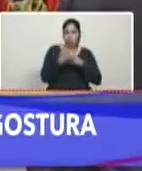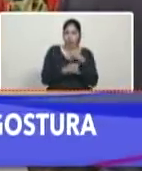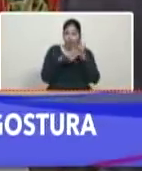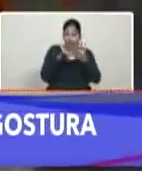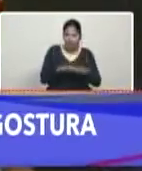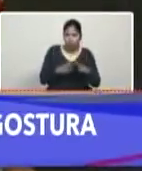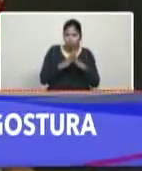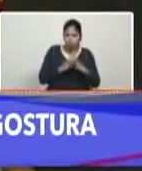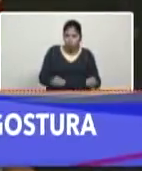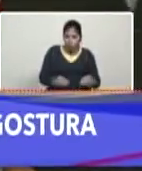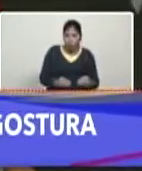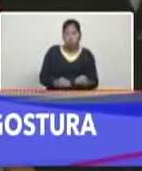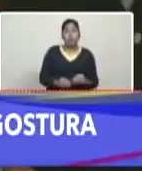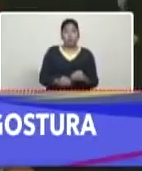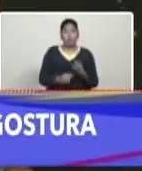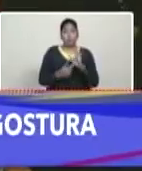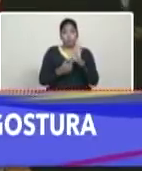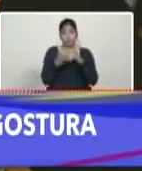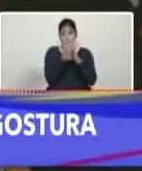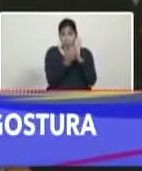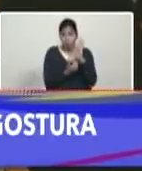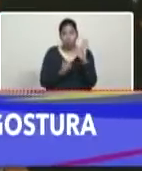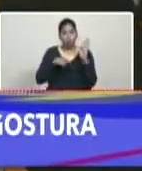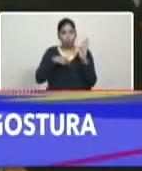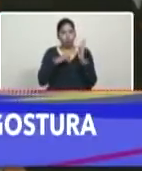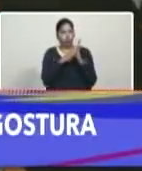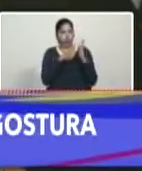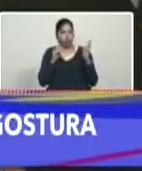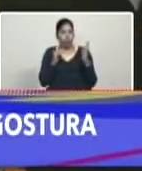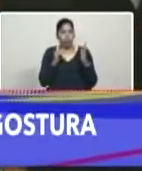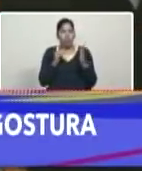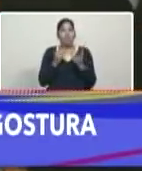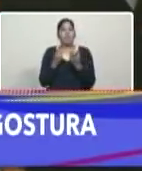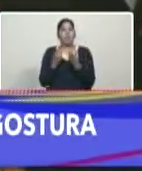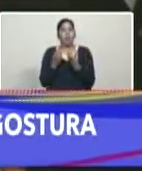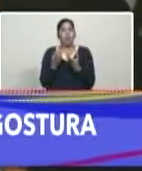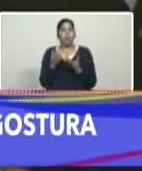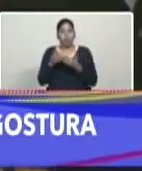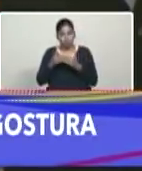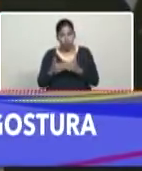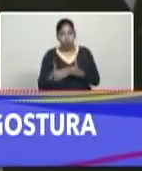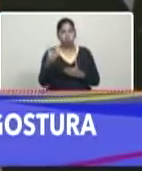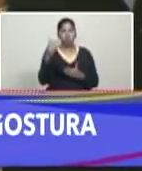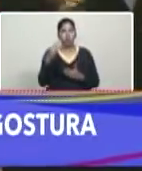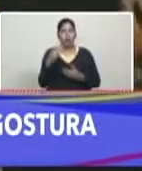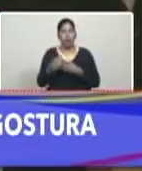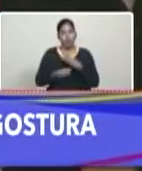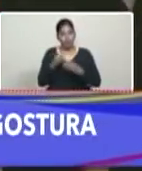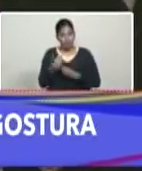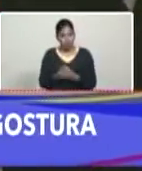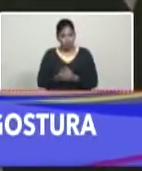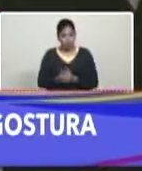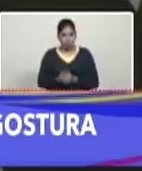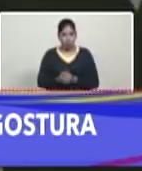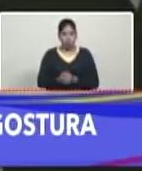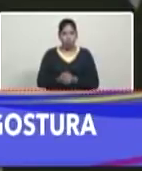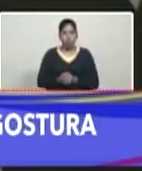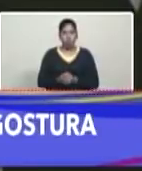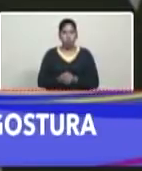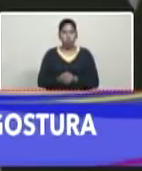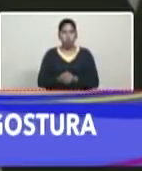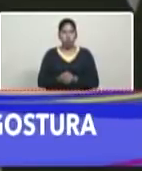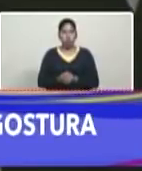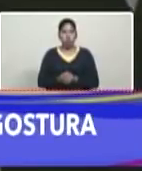Haciendo lo que el libertador dejó por hacer en este tiempo histórico, abriéndole caminos a